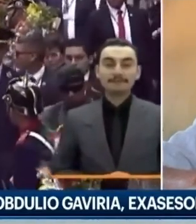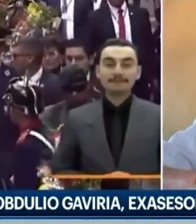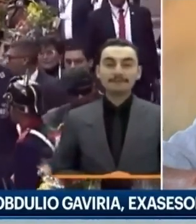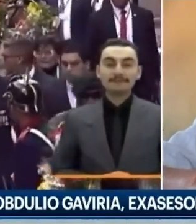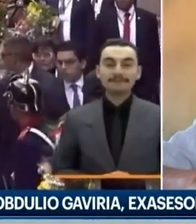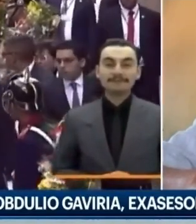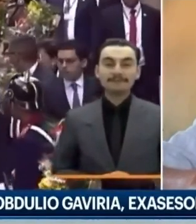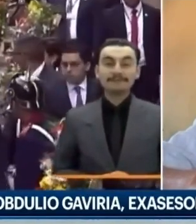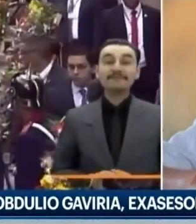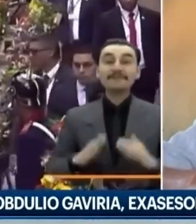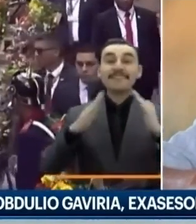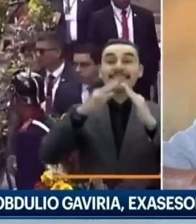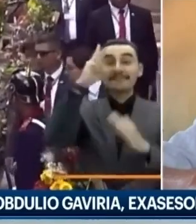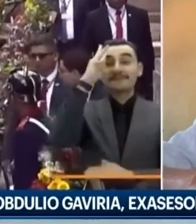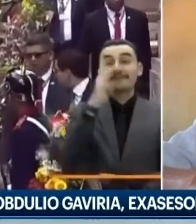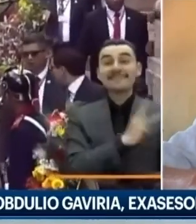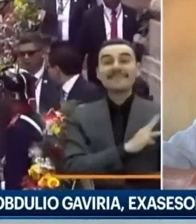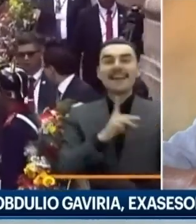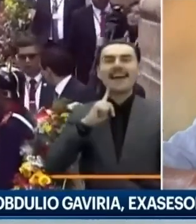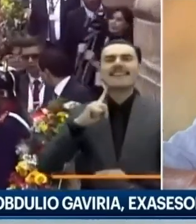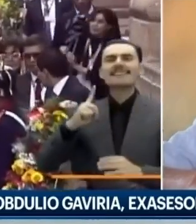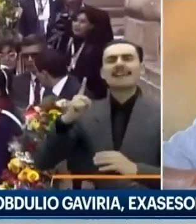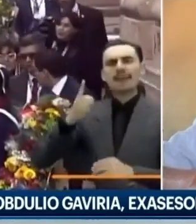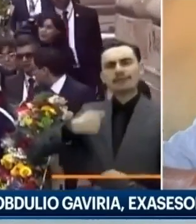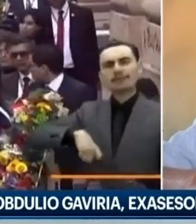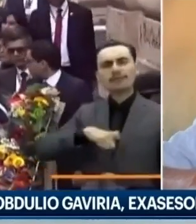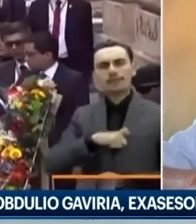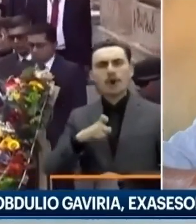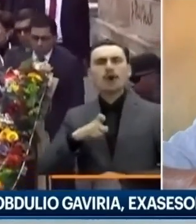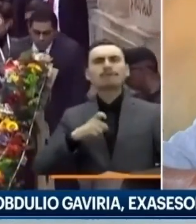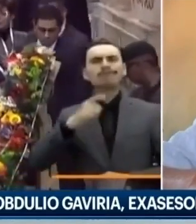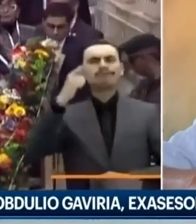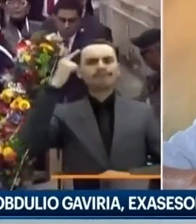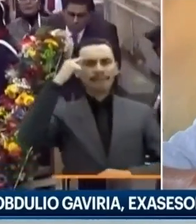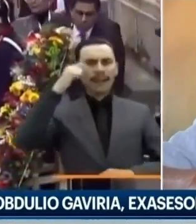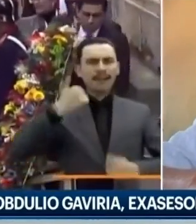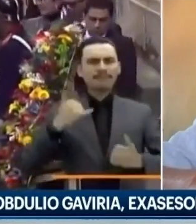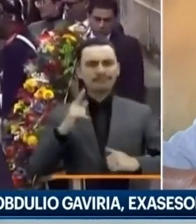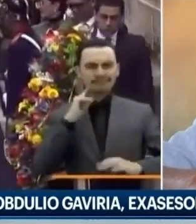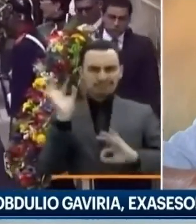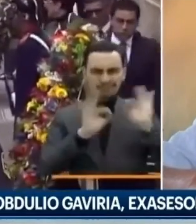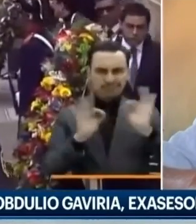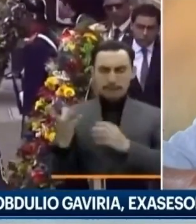cosa simple, de sí o no. ¿Usted cree que el presidente termina o no su mandato?